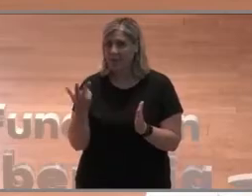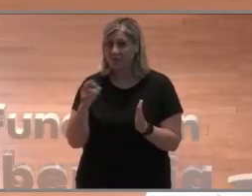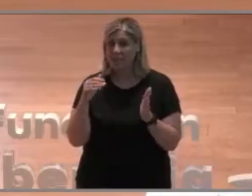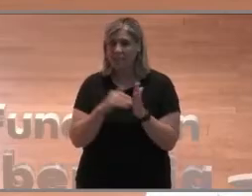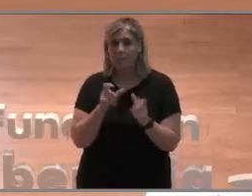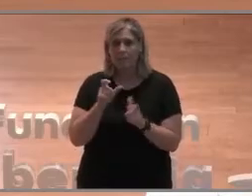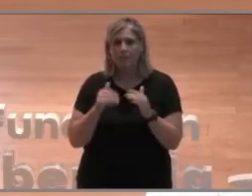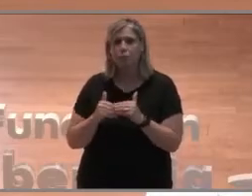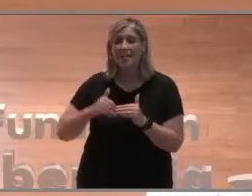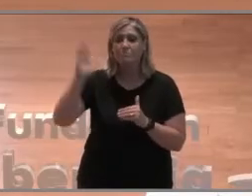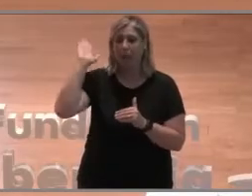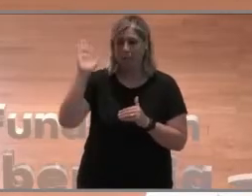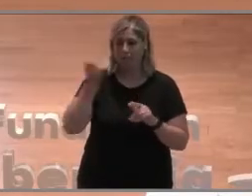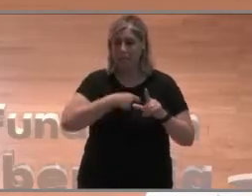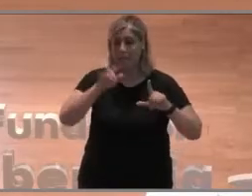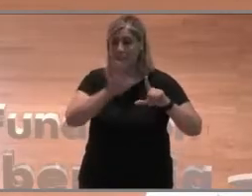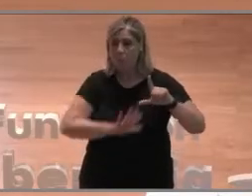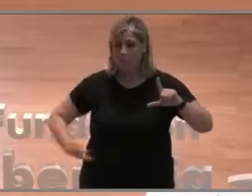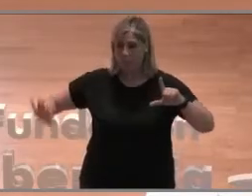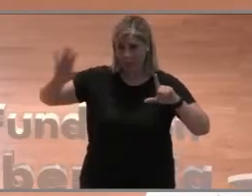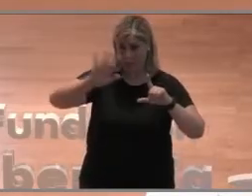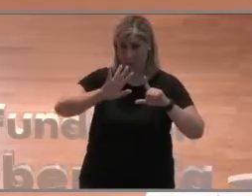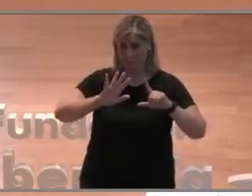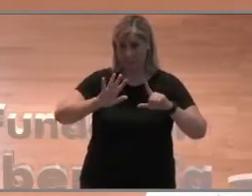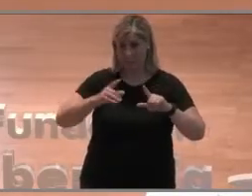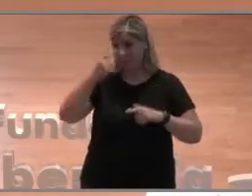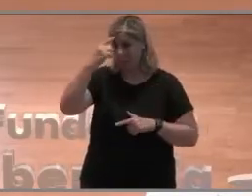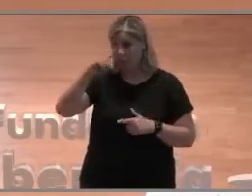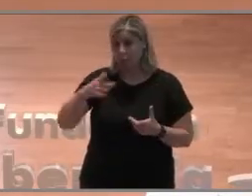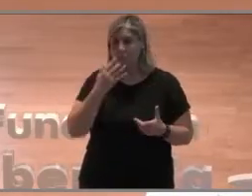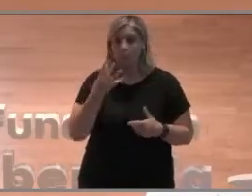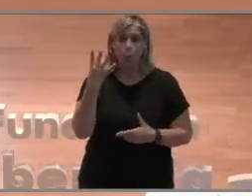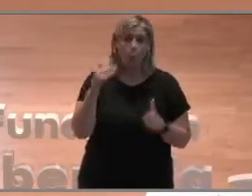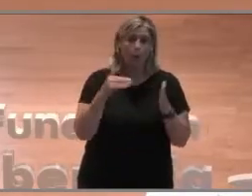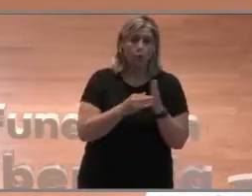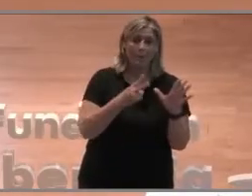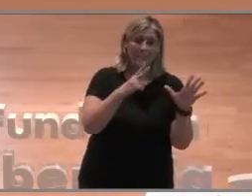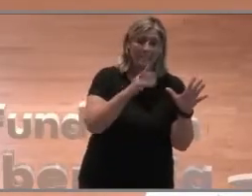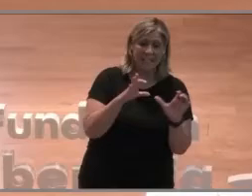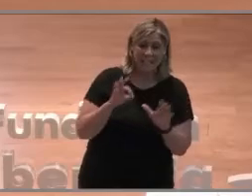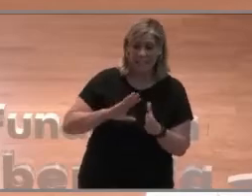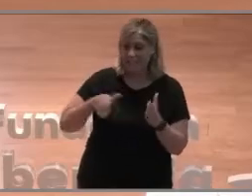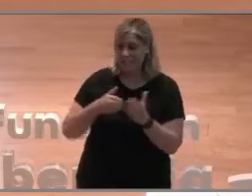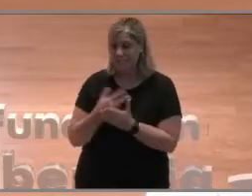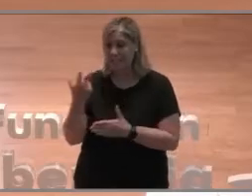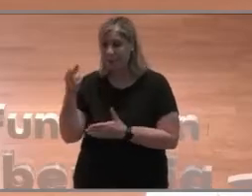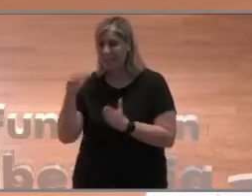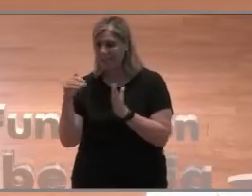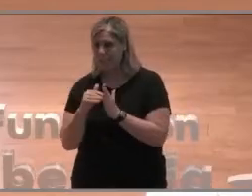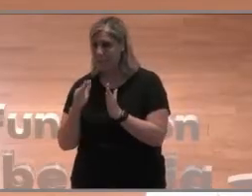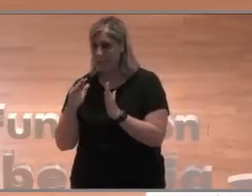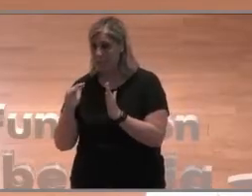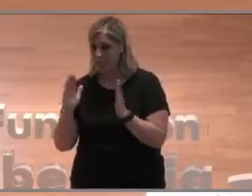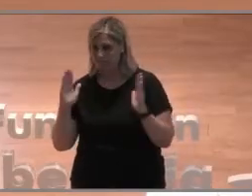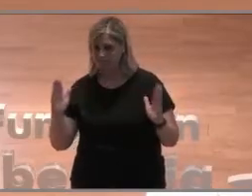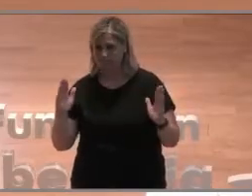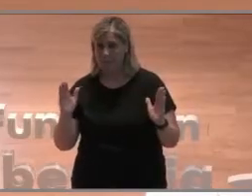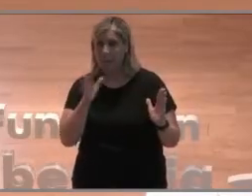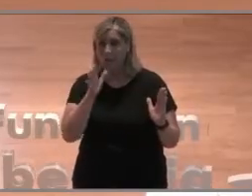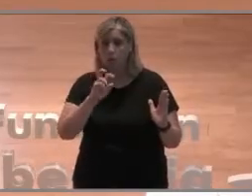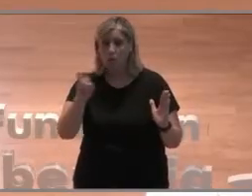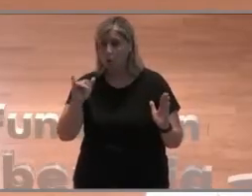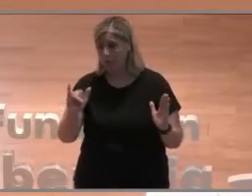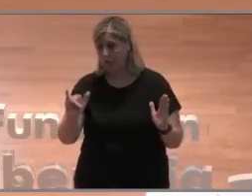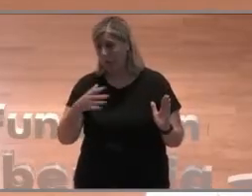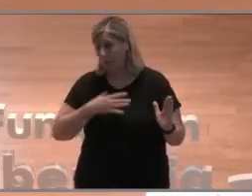en toda España. No sabemos muy bien, entre las 4.700 y las 20.000, ahí hay otras muchas causas que pueden